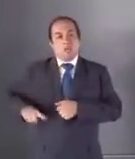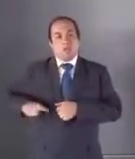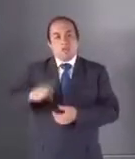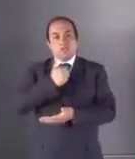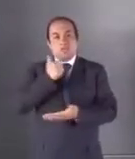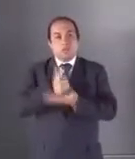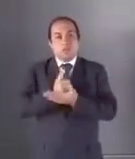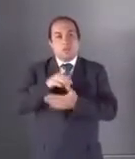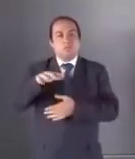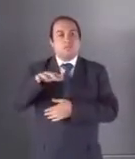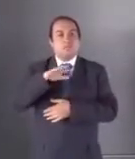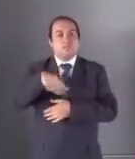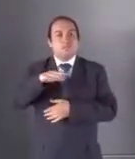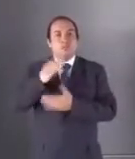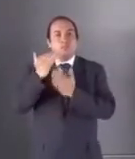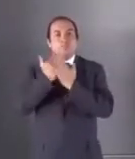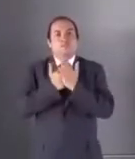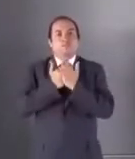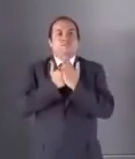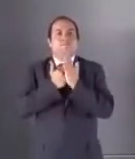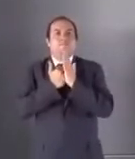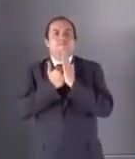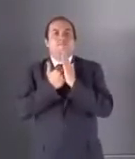buscando reducir desigualdades,